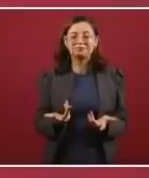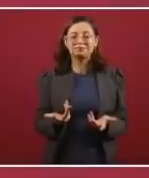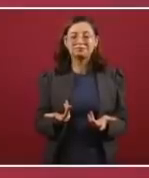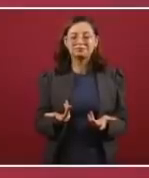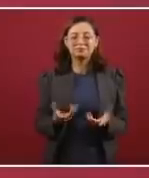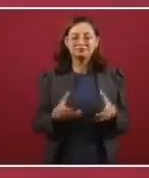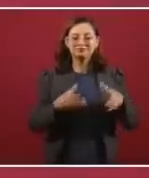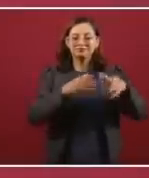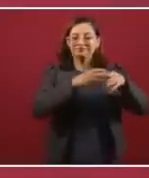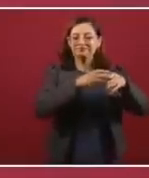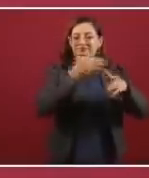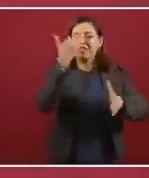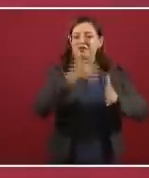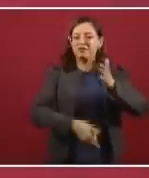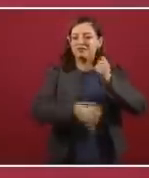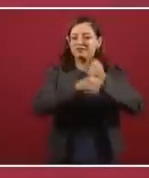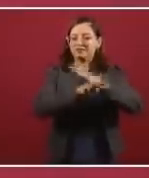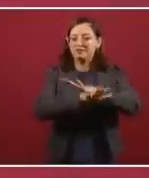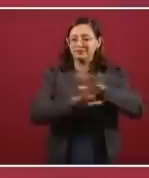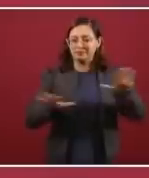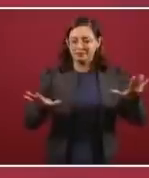muy desinformados.